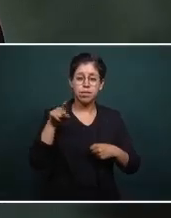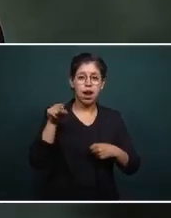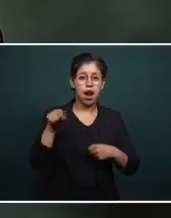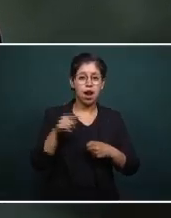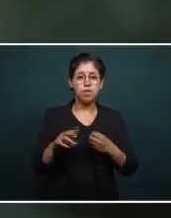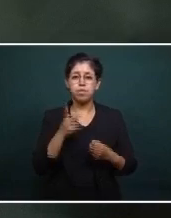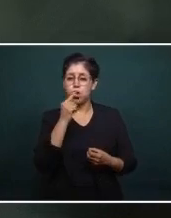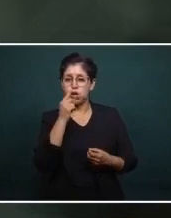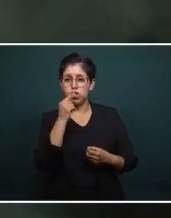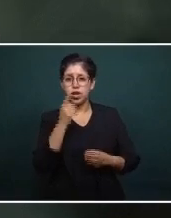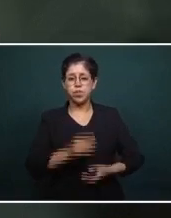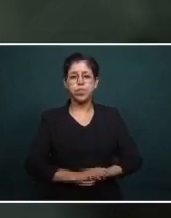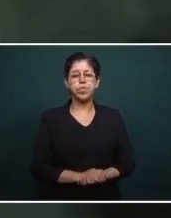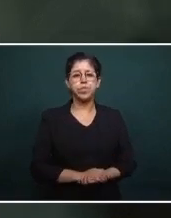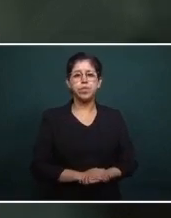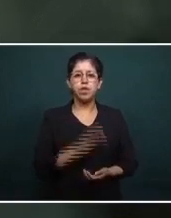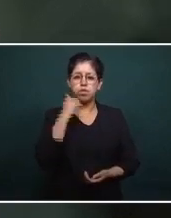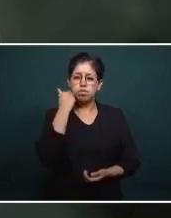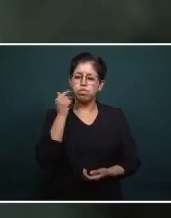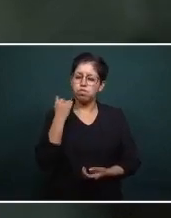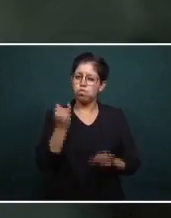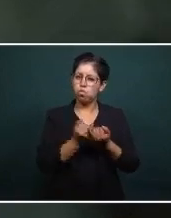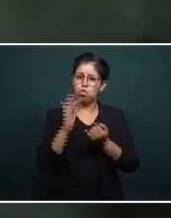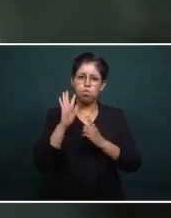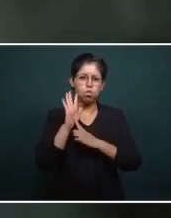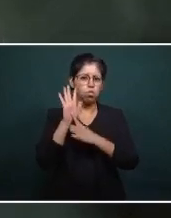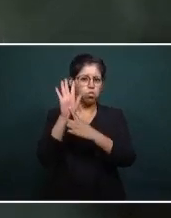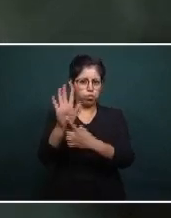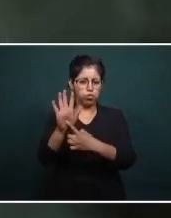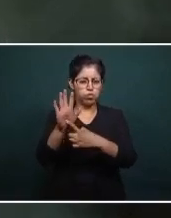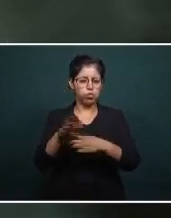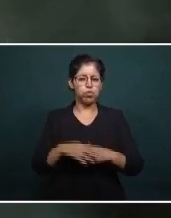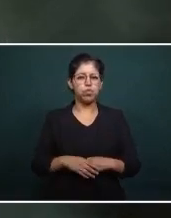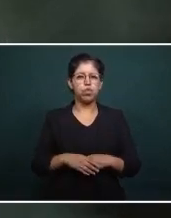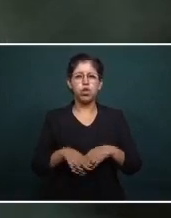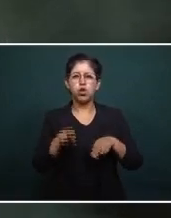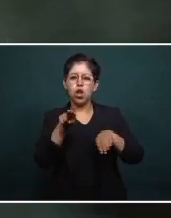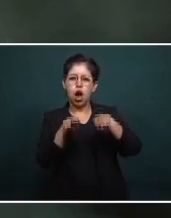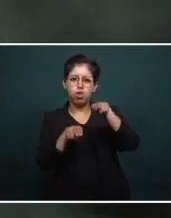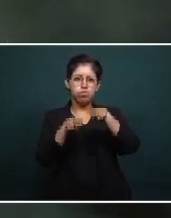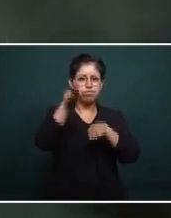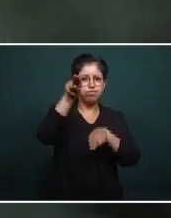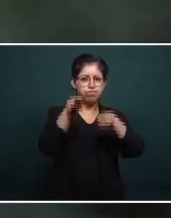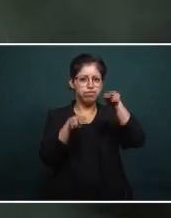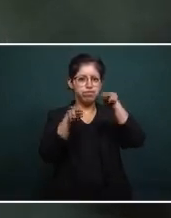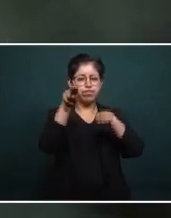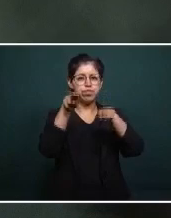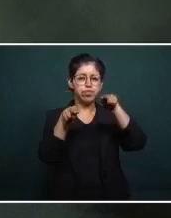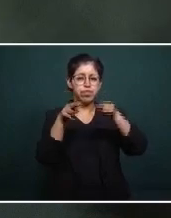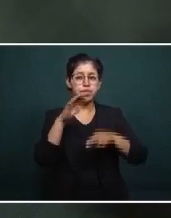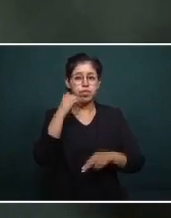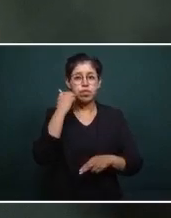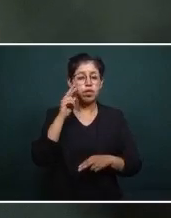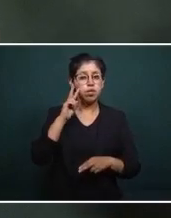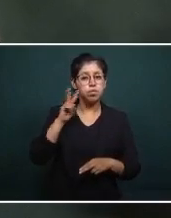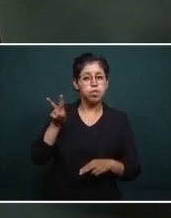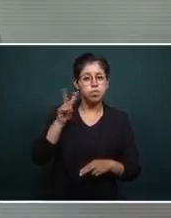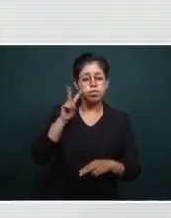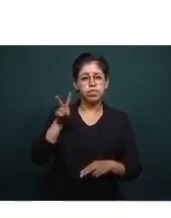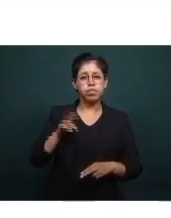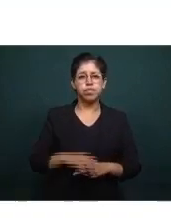algunos avances que quiero mostrar en las siguientes, donde están unas gráficas que podemos ver. Algo